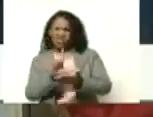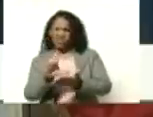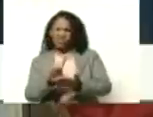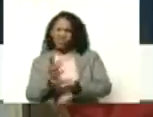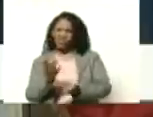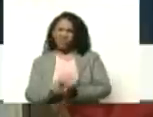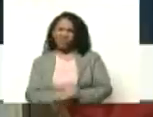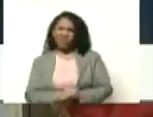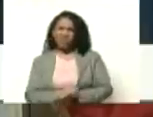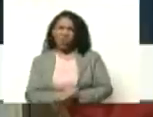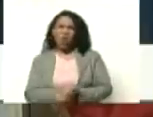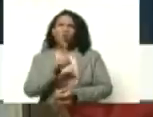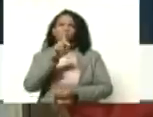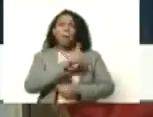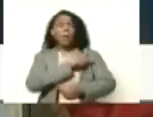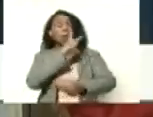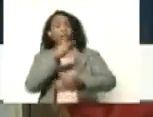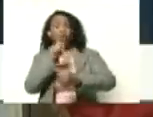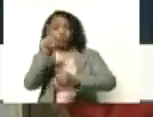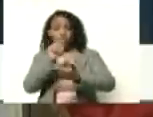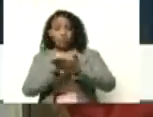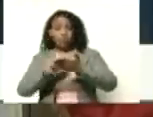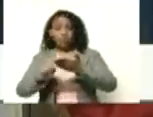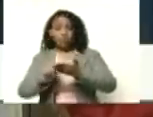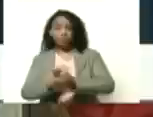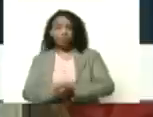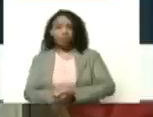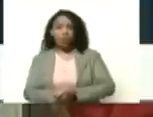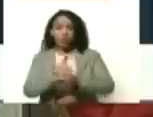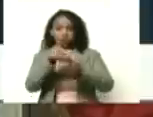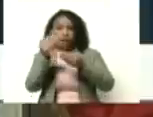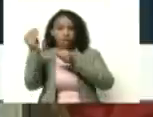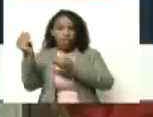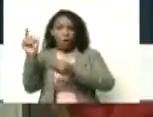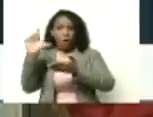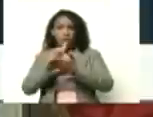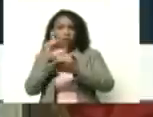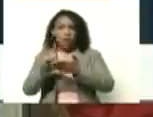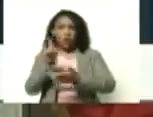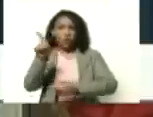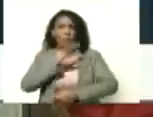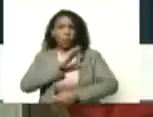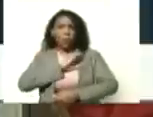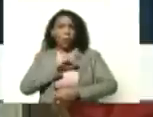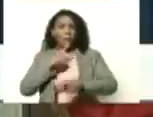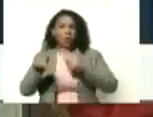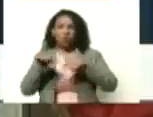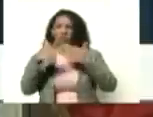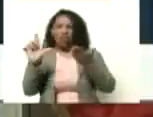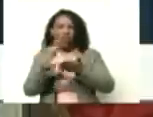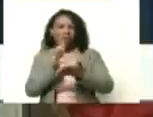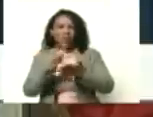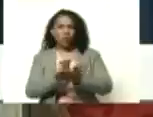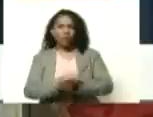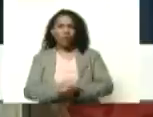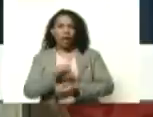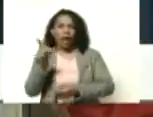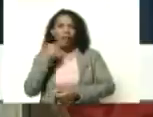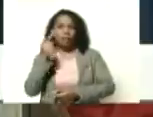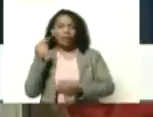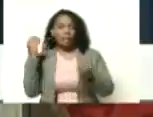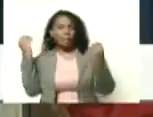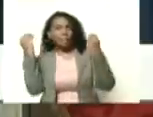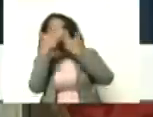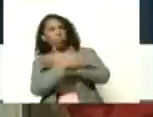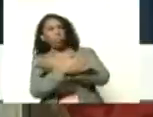sé tú eres poeta tú escribes libros que tú le entregó un libro tuyo si un libro mío pero que el libro tu cel dice se confunde